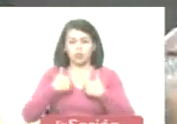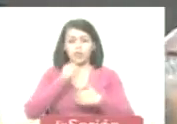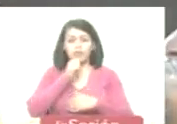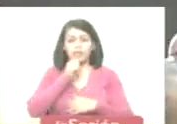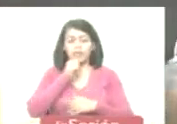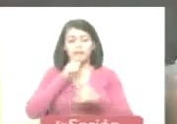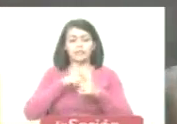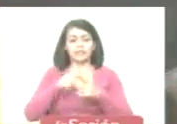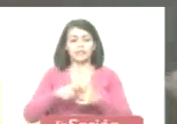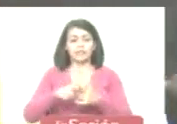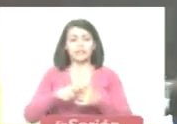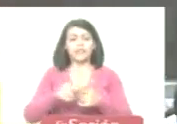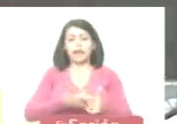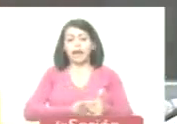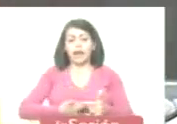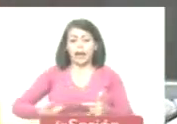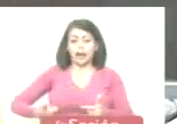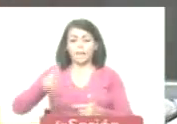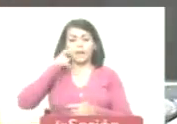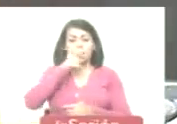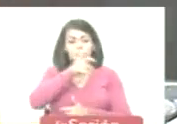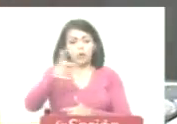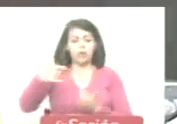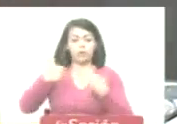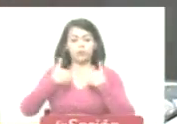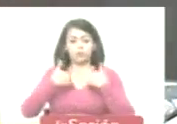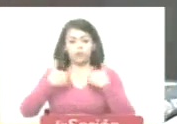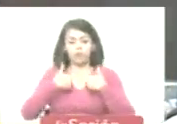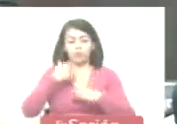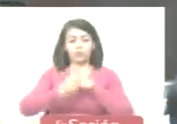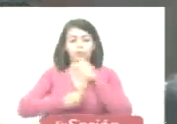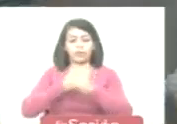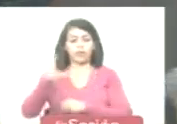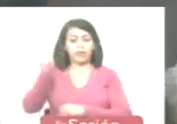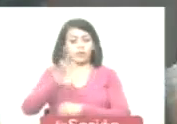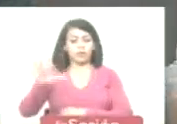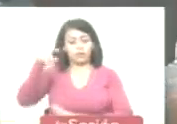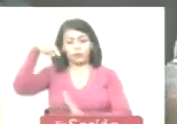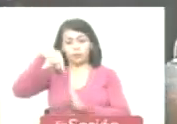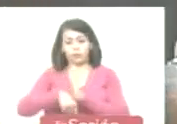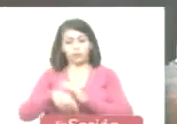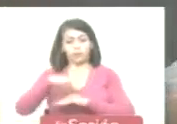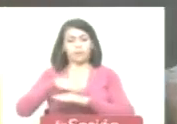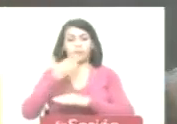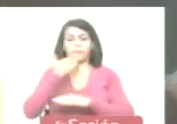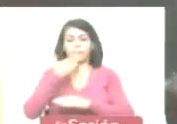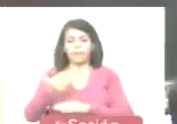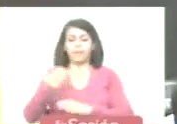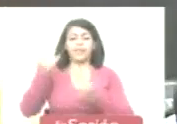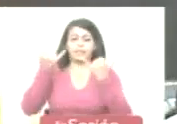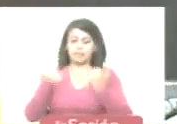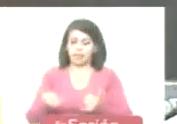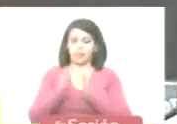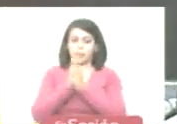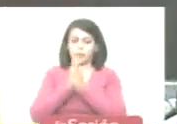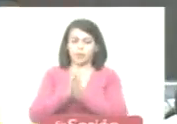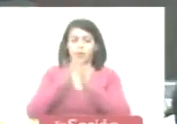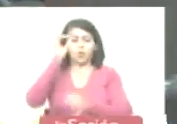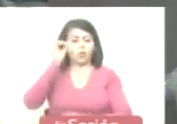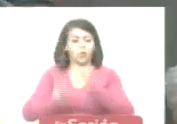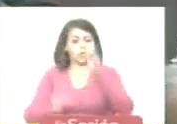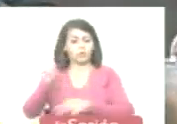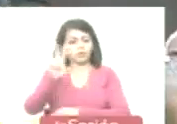comiendo el cable parejo es ese pueblo que sufre y que padece de esa Venezuela profunda, que reclama de una vez por todas que haya justicia